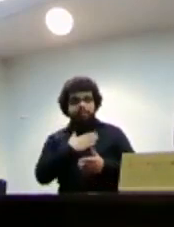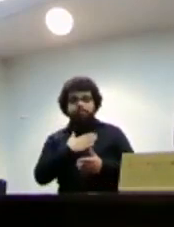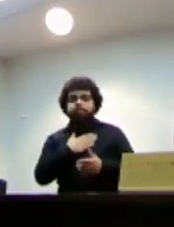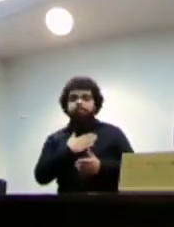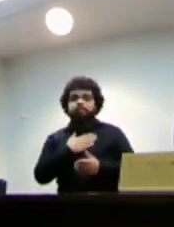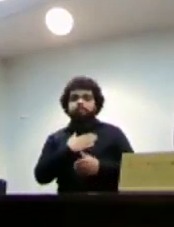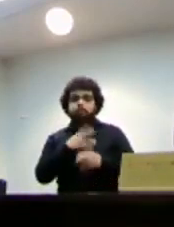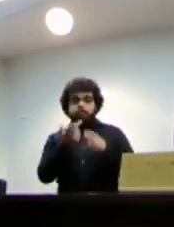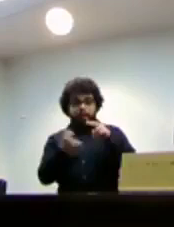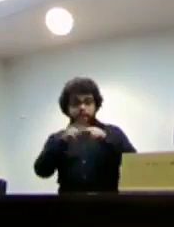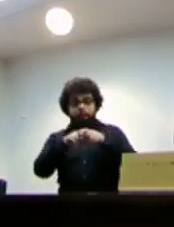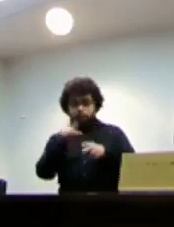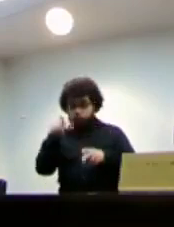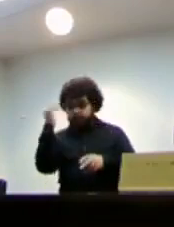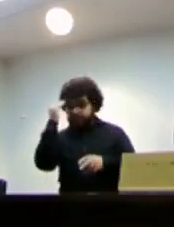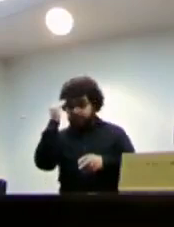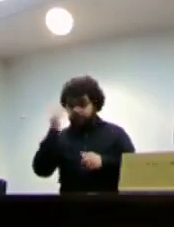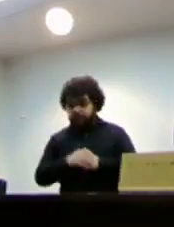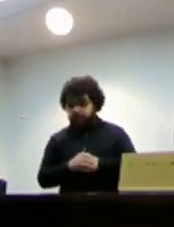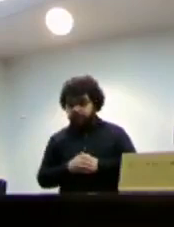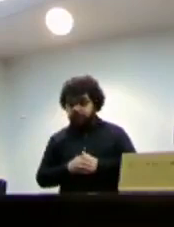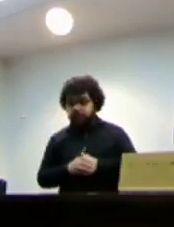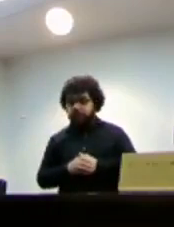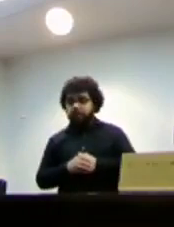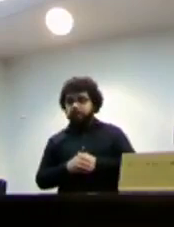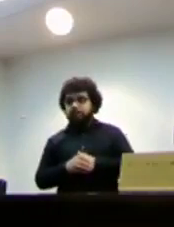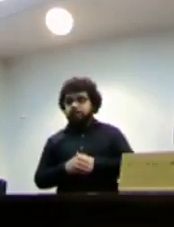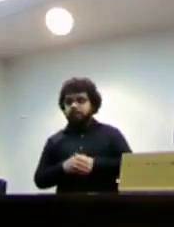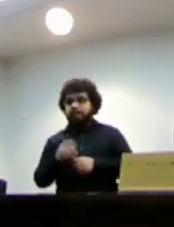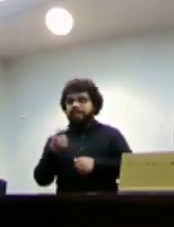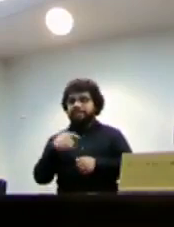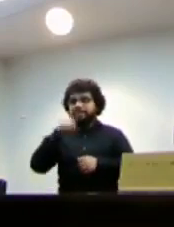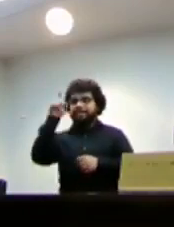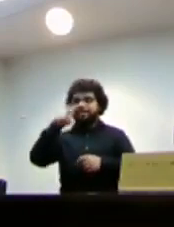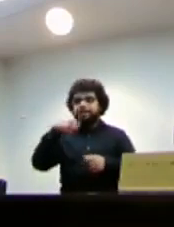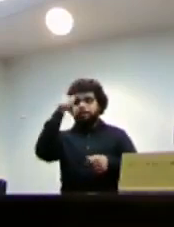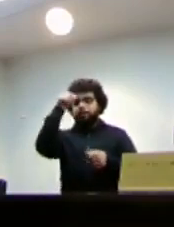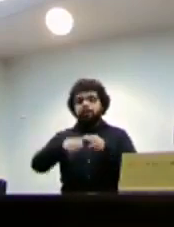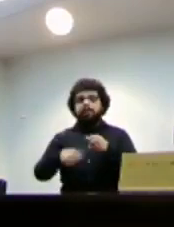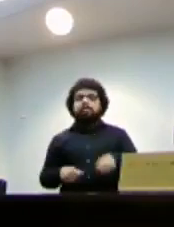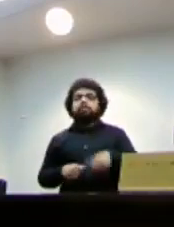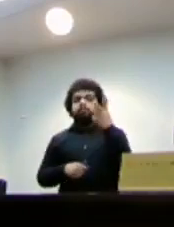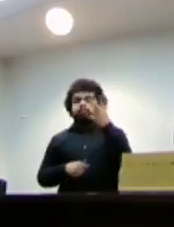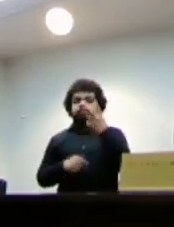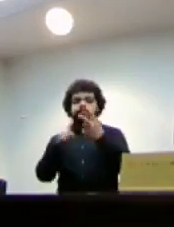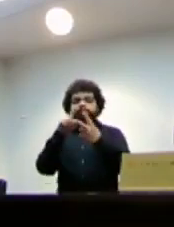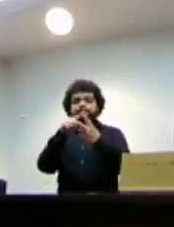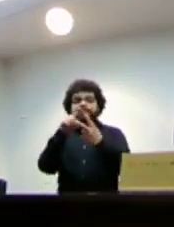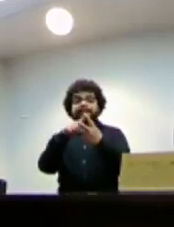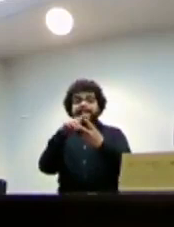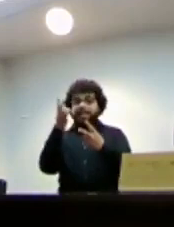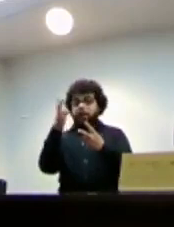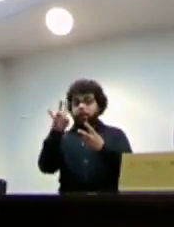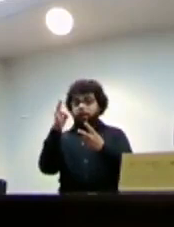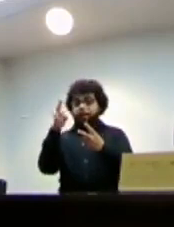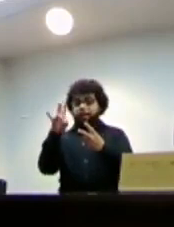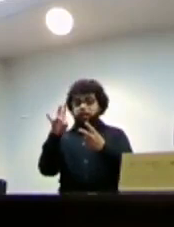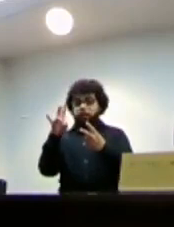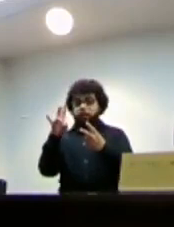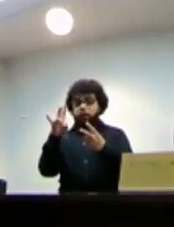del aumento. ¿Usted conocía eso? No, debemos recordar dos cosas. Número uno, no es un aumento en la tarifa. Ellos lo que